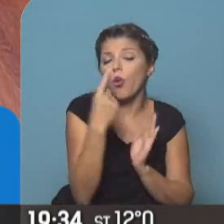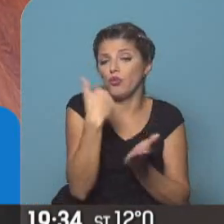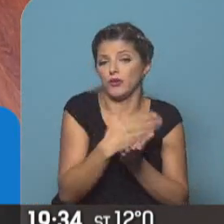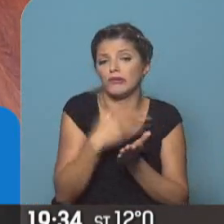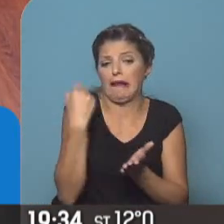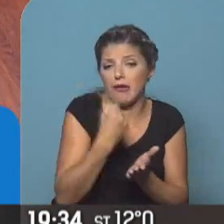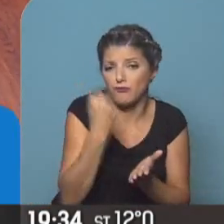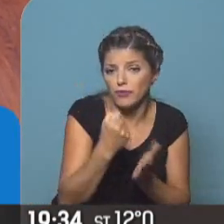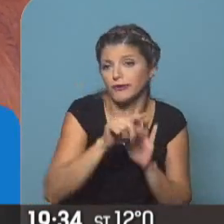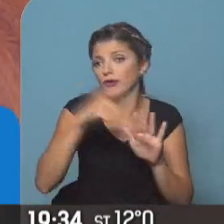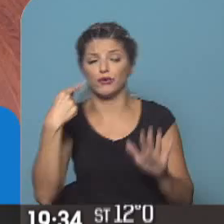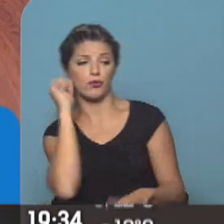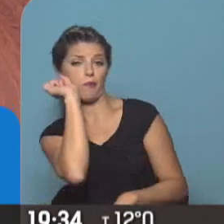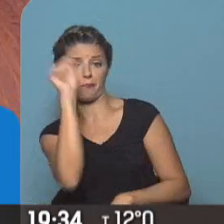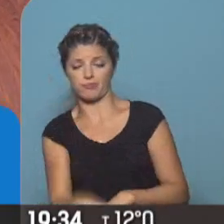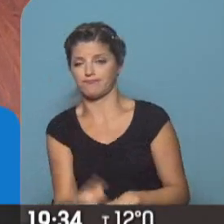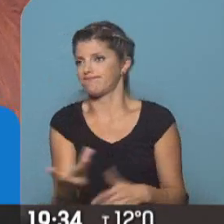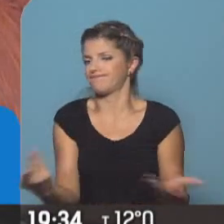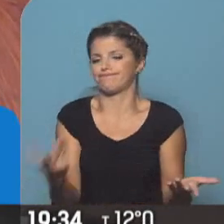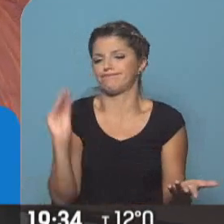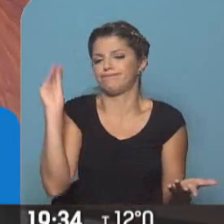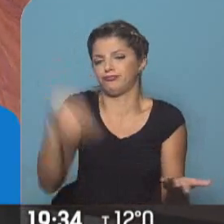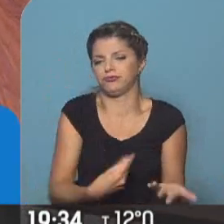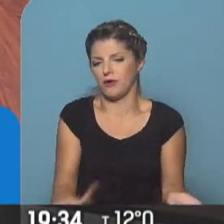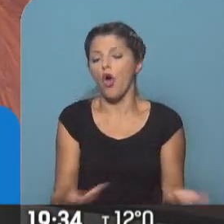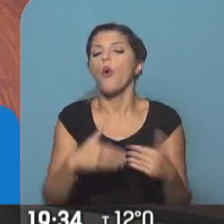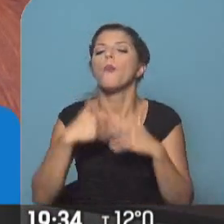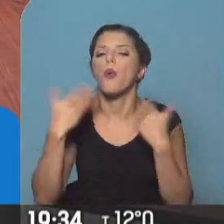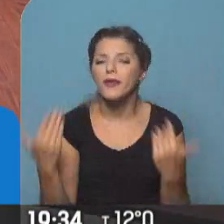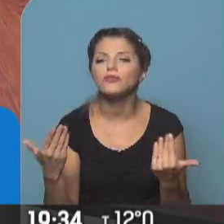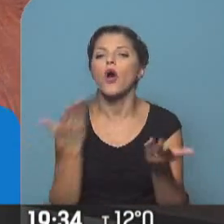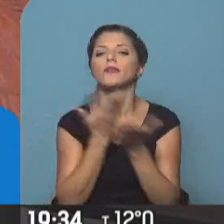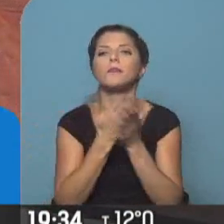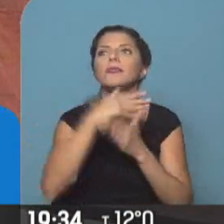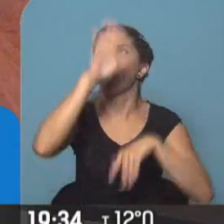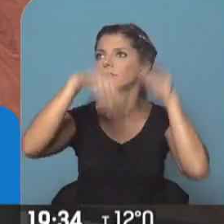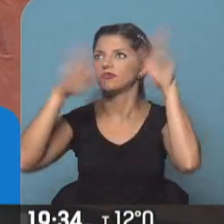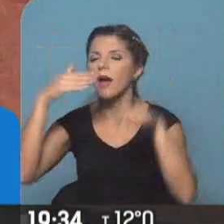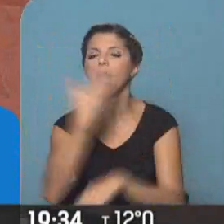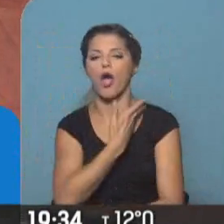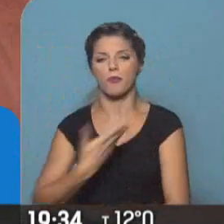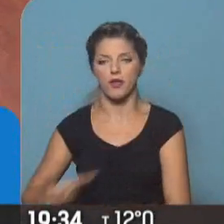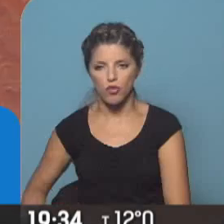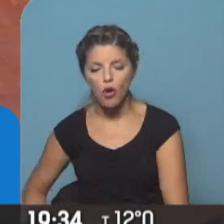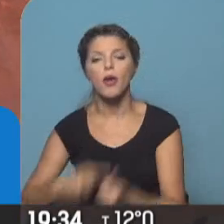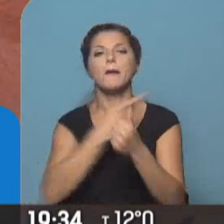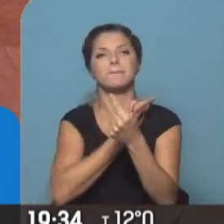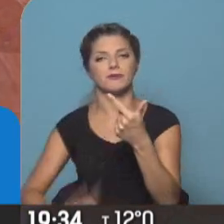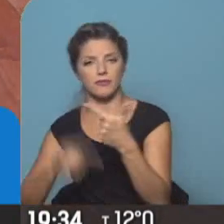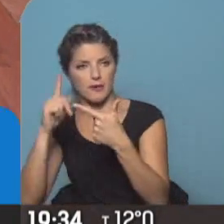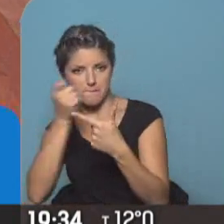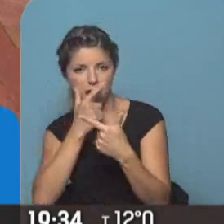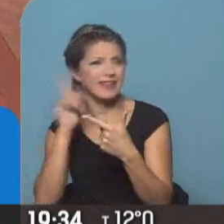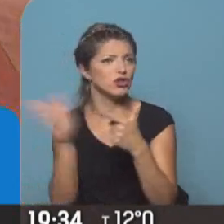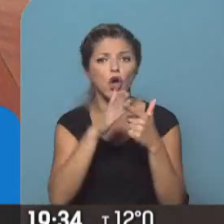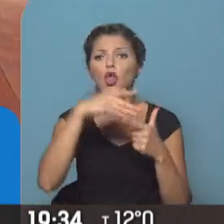no funciona. Por eso los gobernadores, y por eso el presidente, y por eso las fuerzas que componen la coalición. Ahora, ¿cómo se puede bajar el déficit? Porque, por